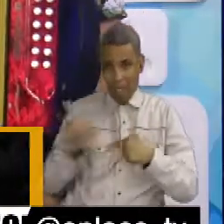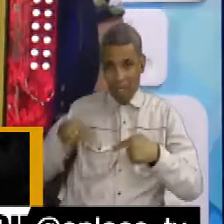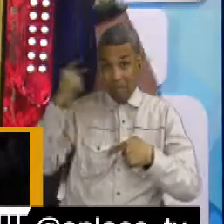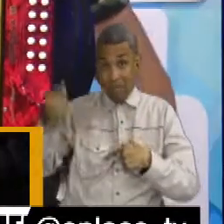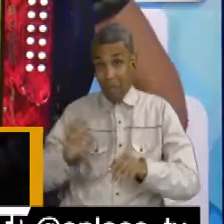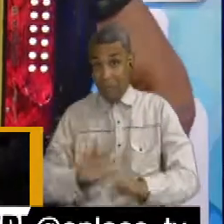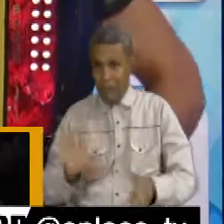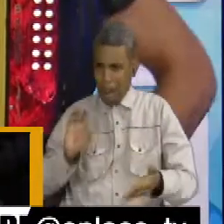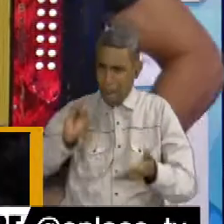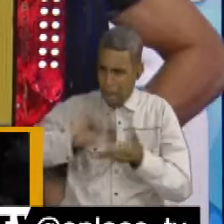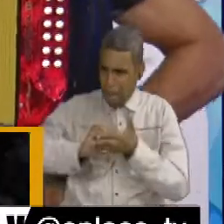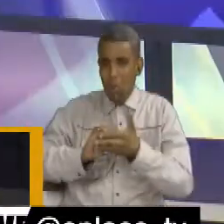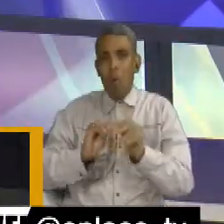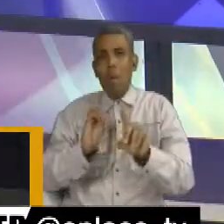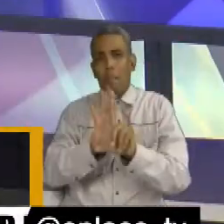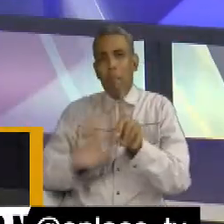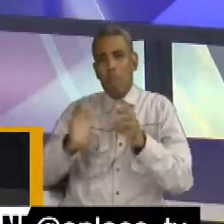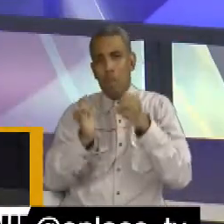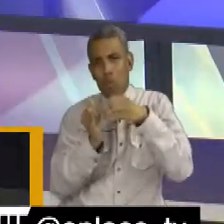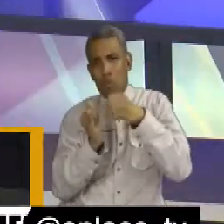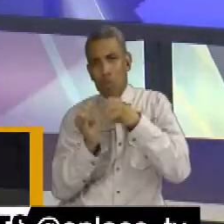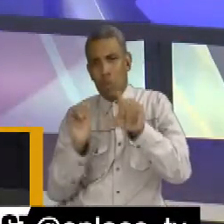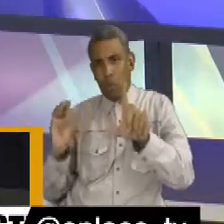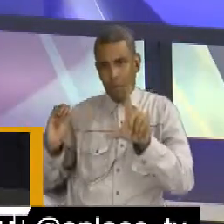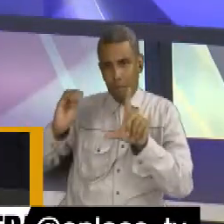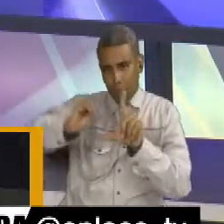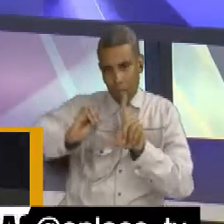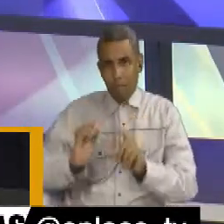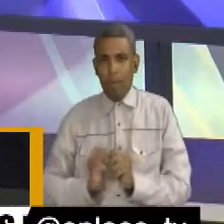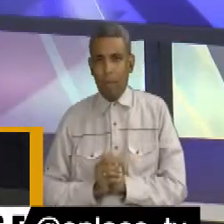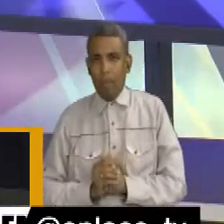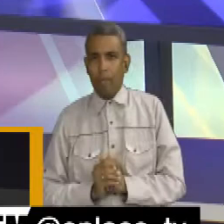ya también su videoclip. Muy bien, ¿y cómo ha sido recibido por su fanaticada en